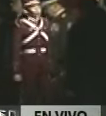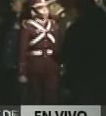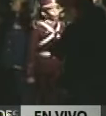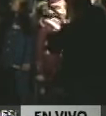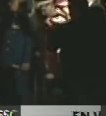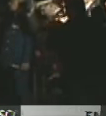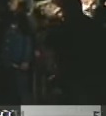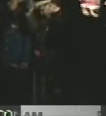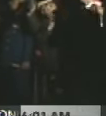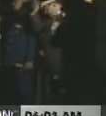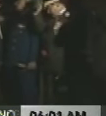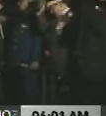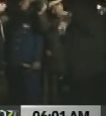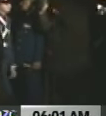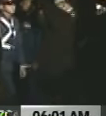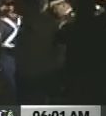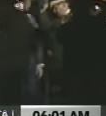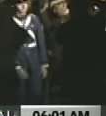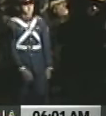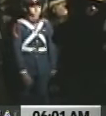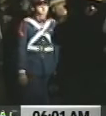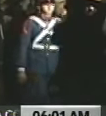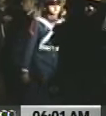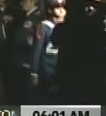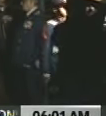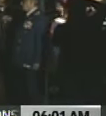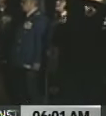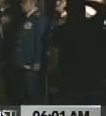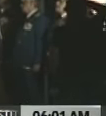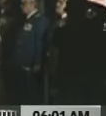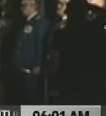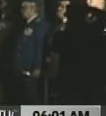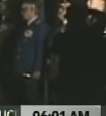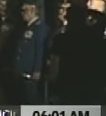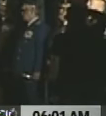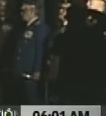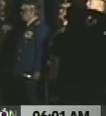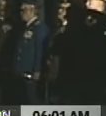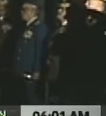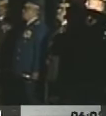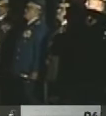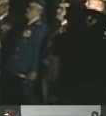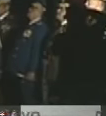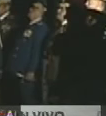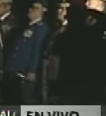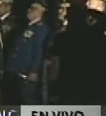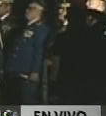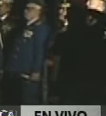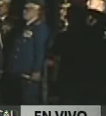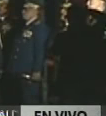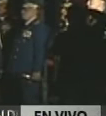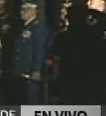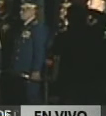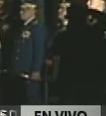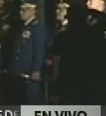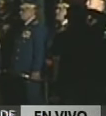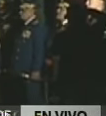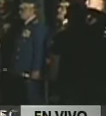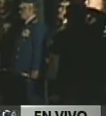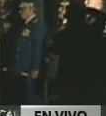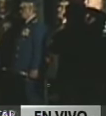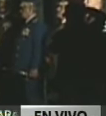Tuizán, comandante general del Ejército. El ciudadano almirante Orlando Miguel Maneiro Gaspar, comandante general de la